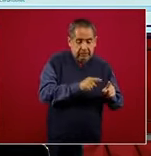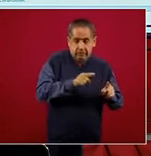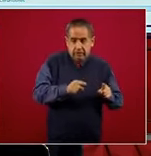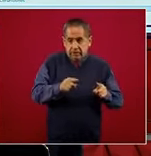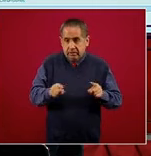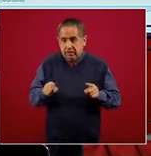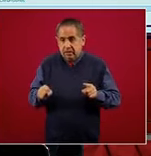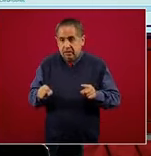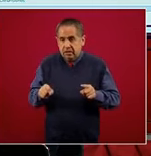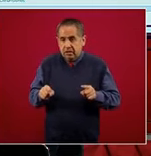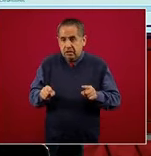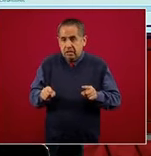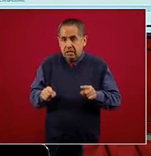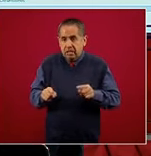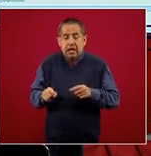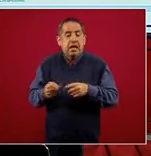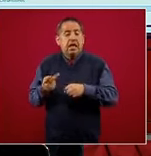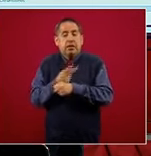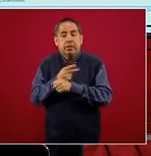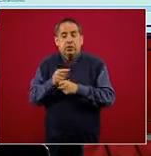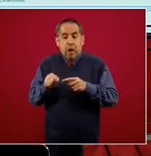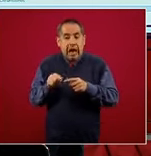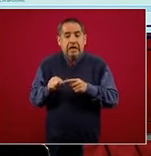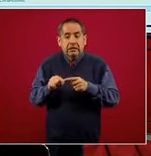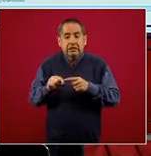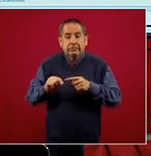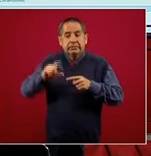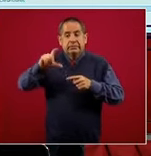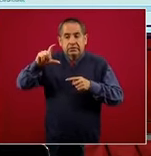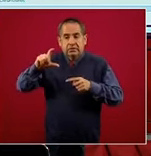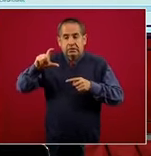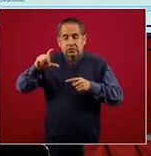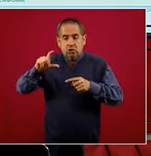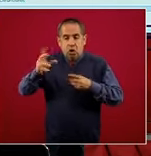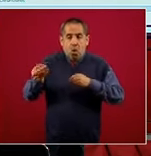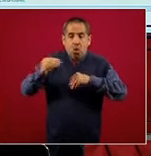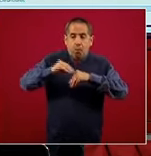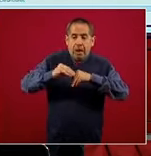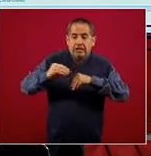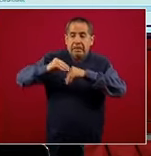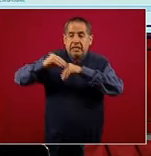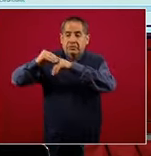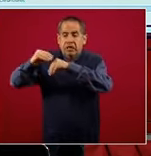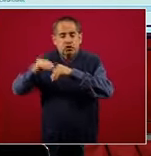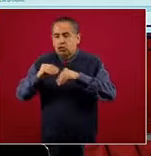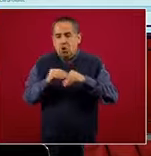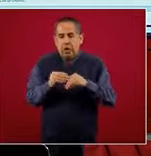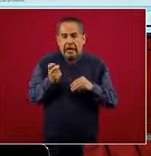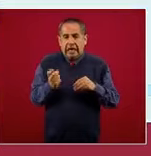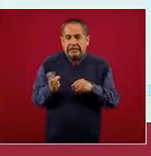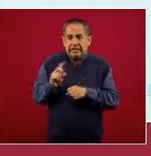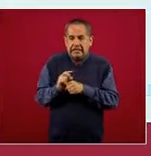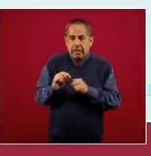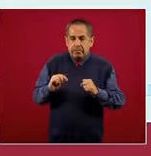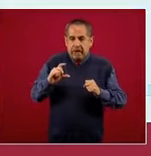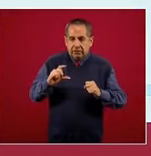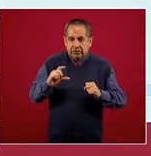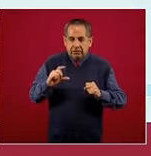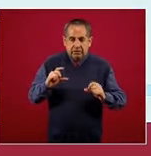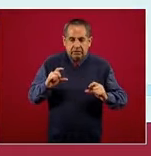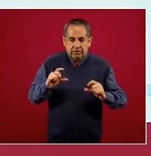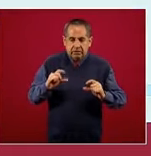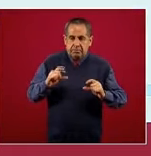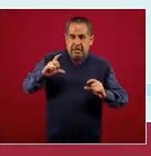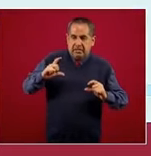los casos que sucedieron en cada una de ellas. No es que se van acumulando, sino son los casos que están en cada una de